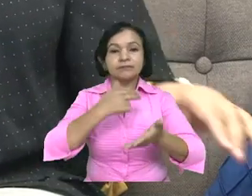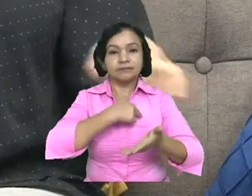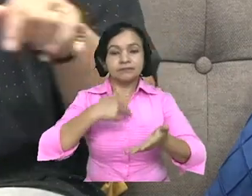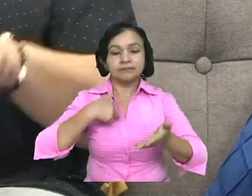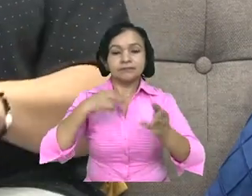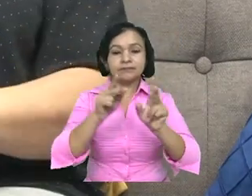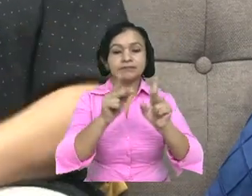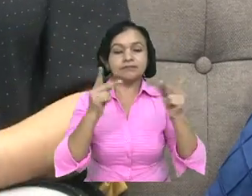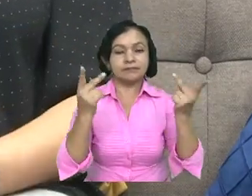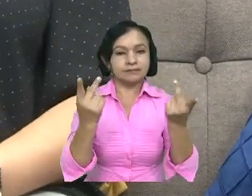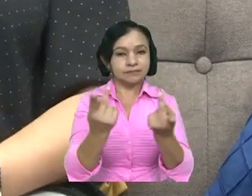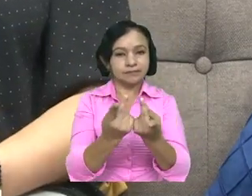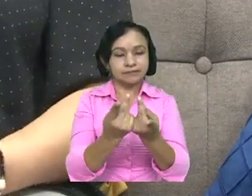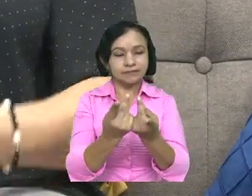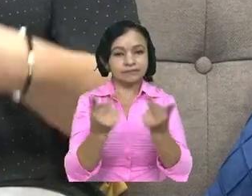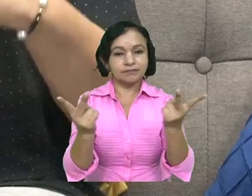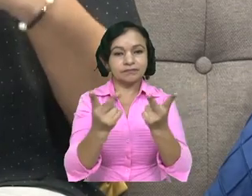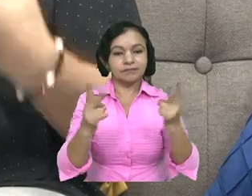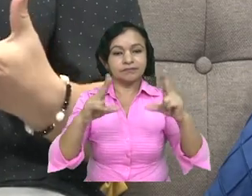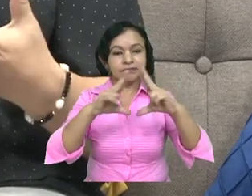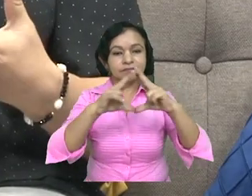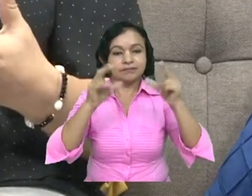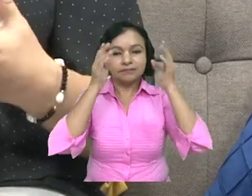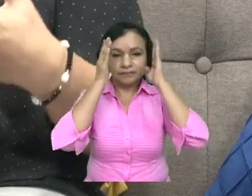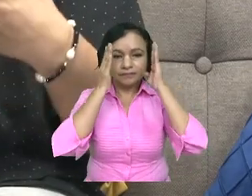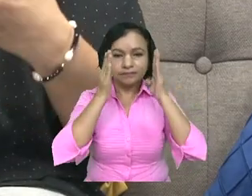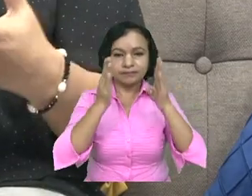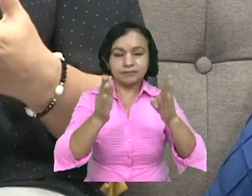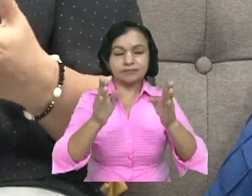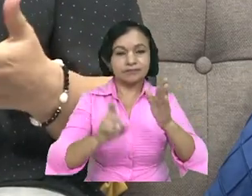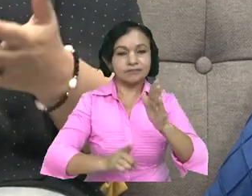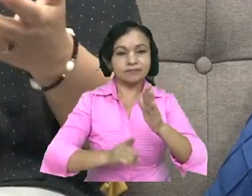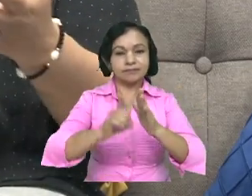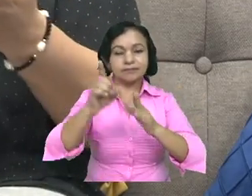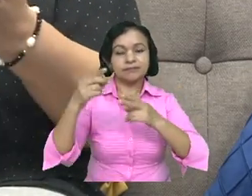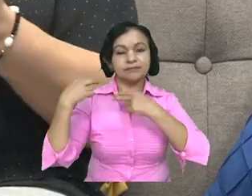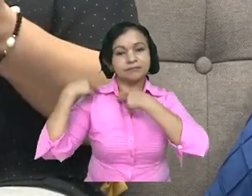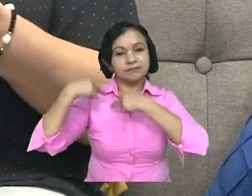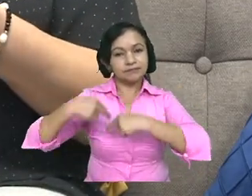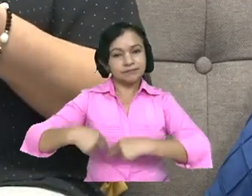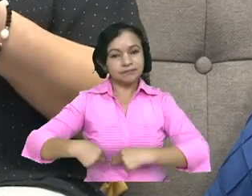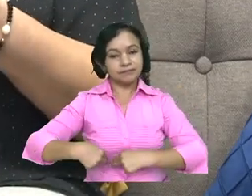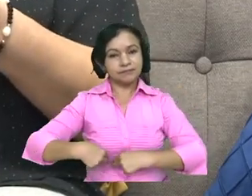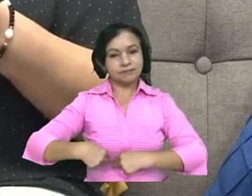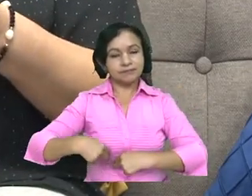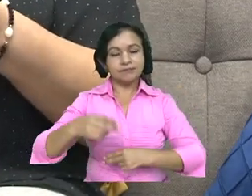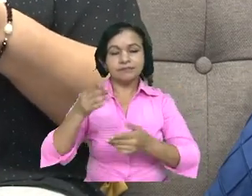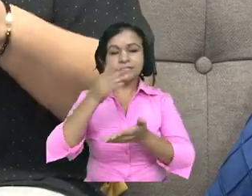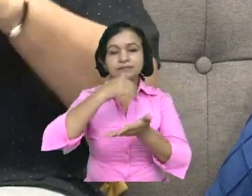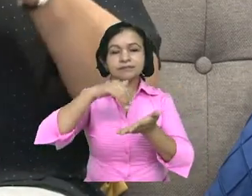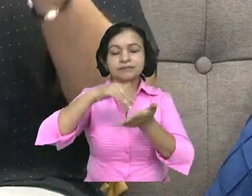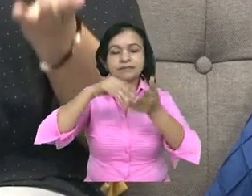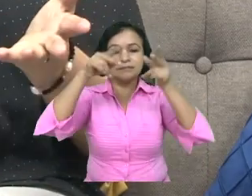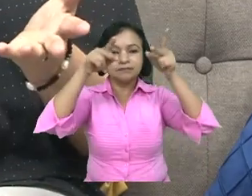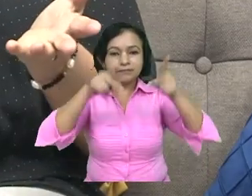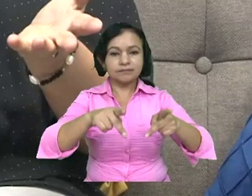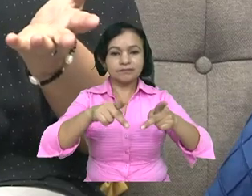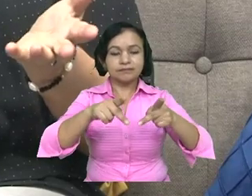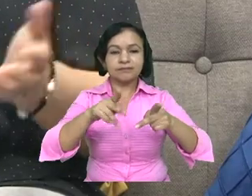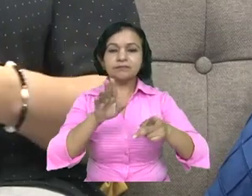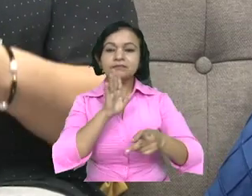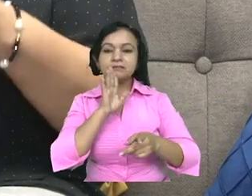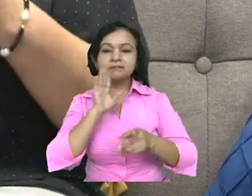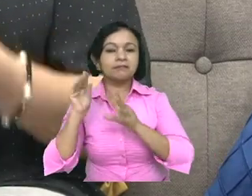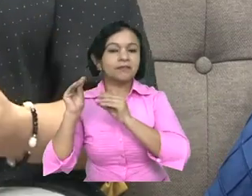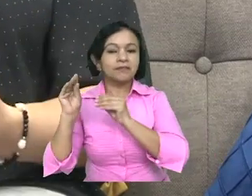a la población con ese enfoque de desarrollo humano y que está centrado en la persona, o sea, no es un discurso,